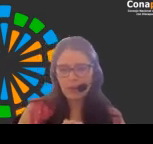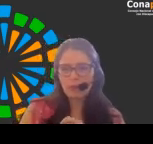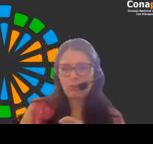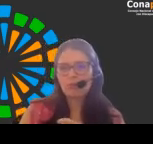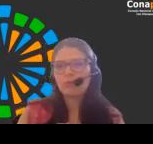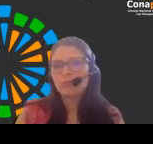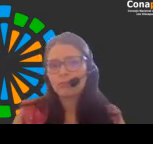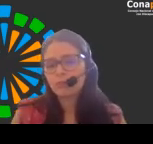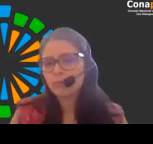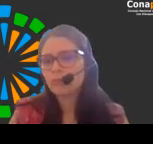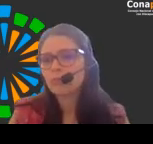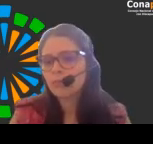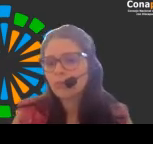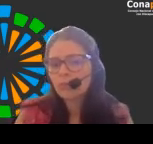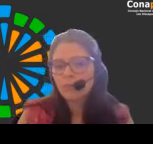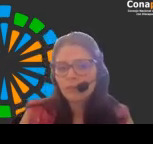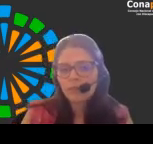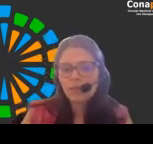comentario